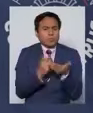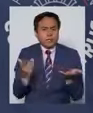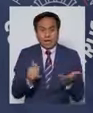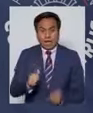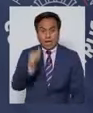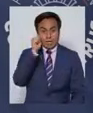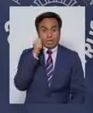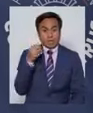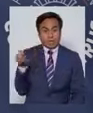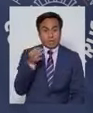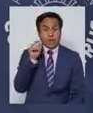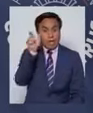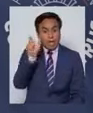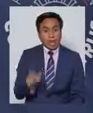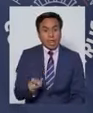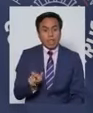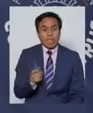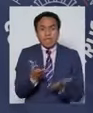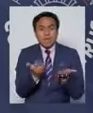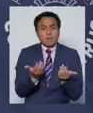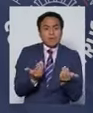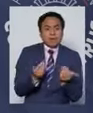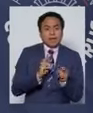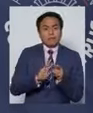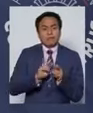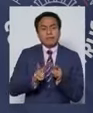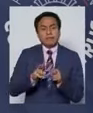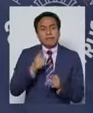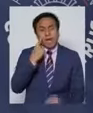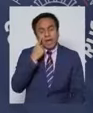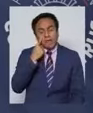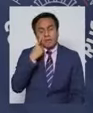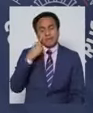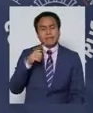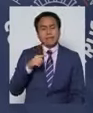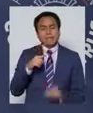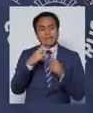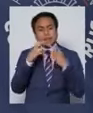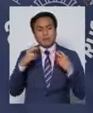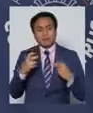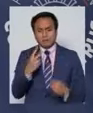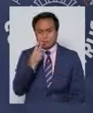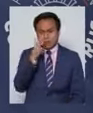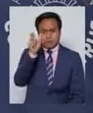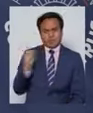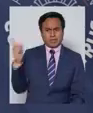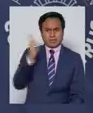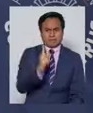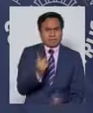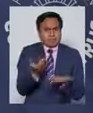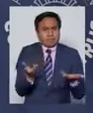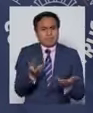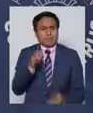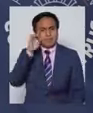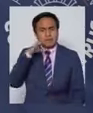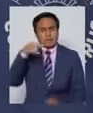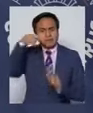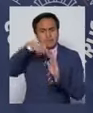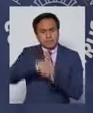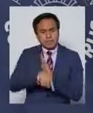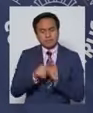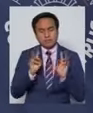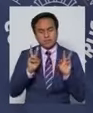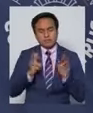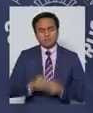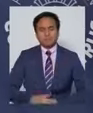se dijo que él estaba a la espera de realizarse el examen y hoy día lo vemos. Entonces queríamos saber un poco más en detalle sobre